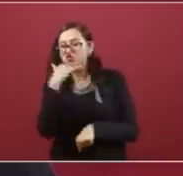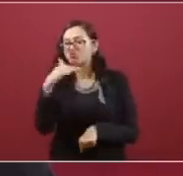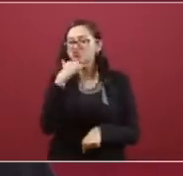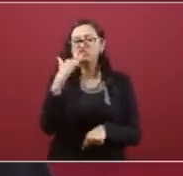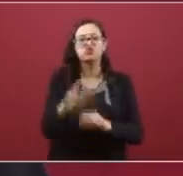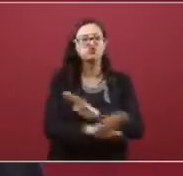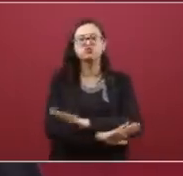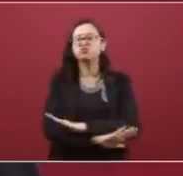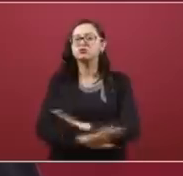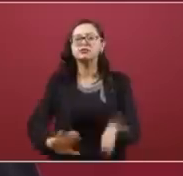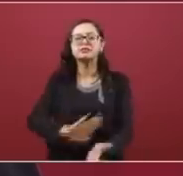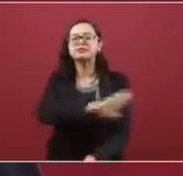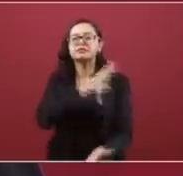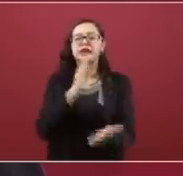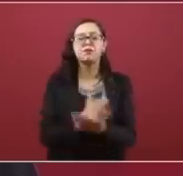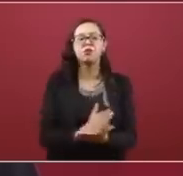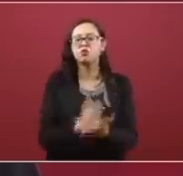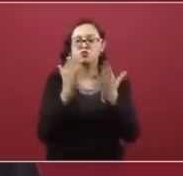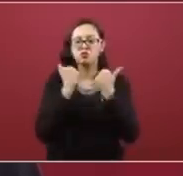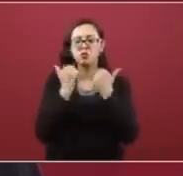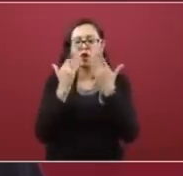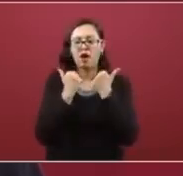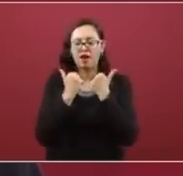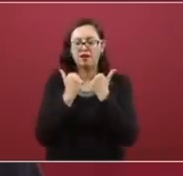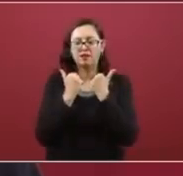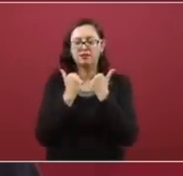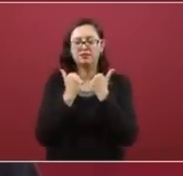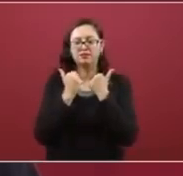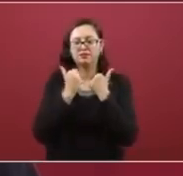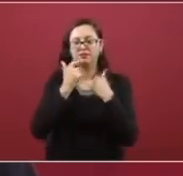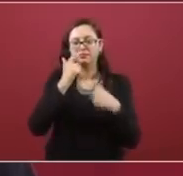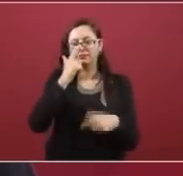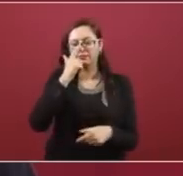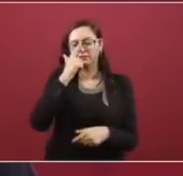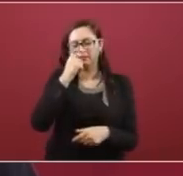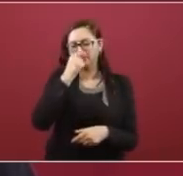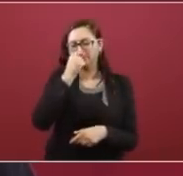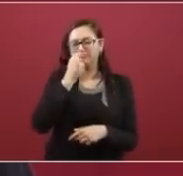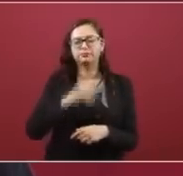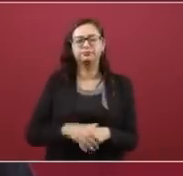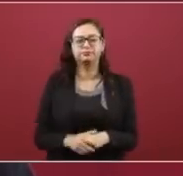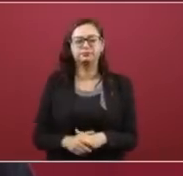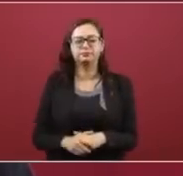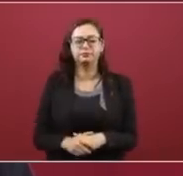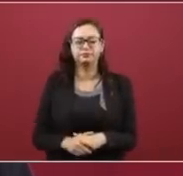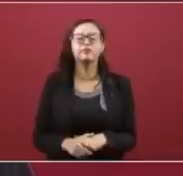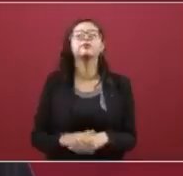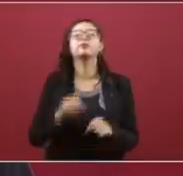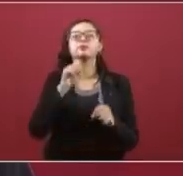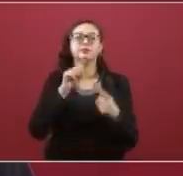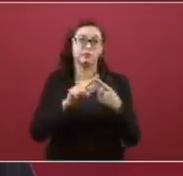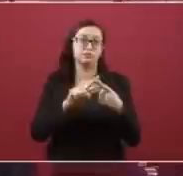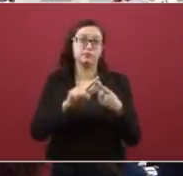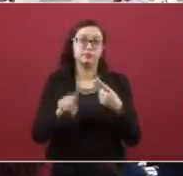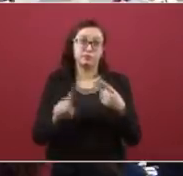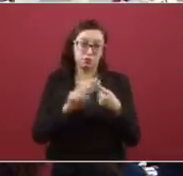en el país. Eso lo vamos a lograr. Vamos a dejar también